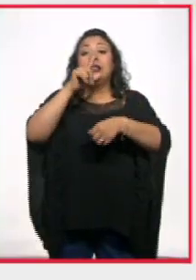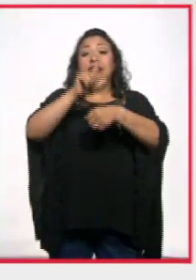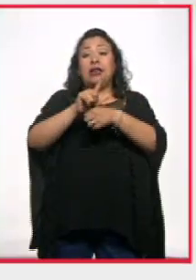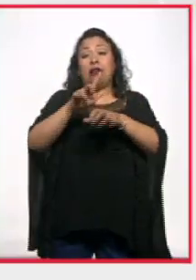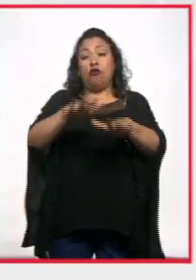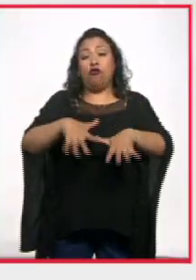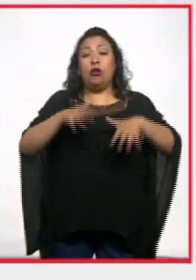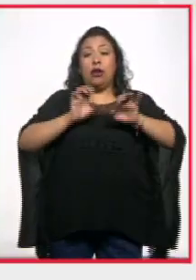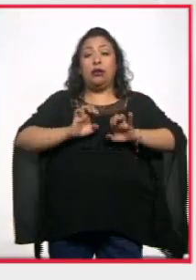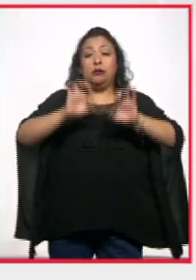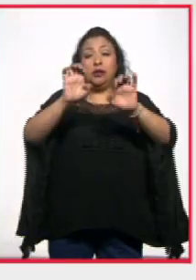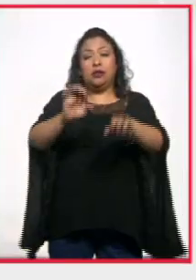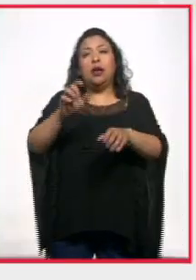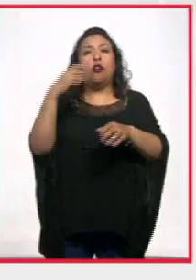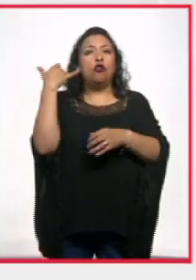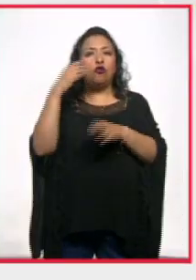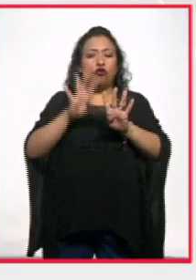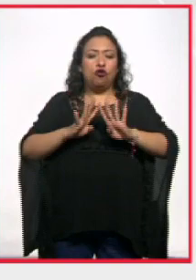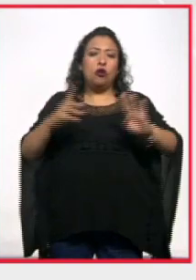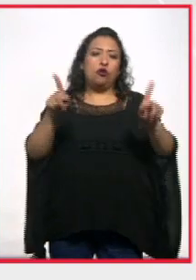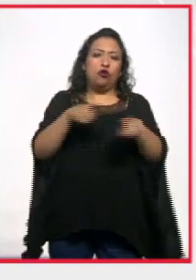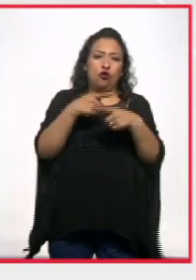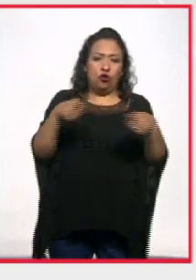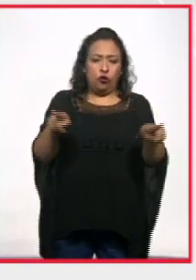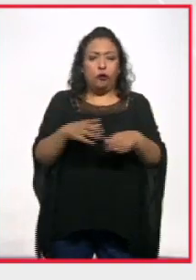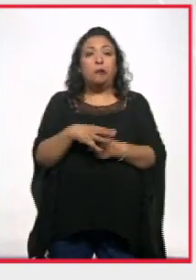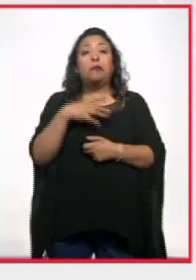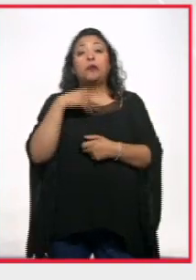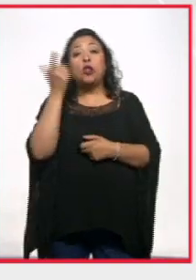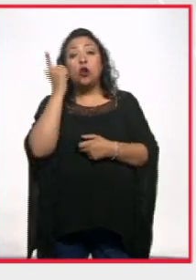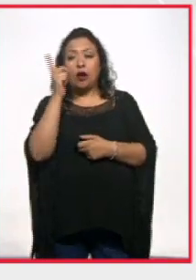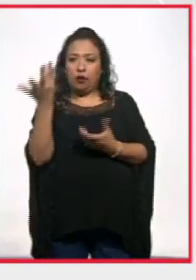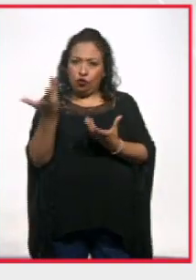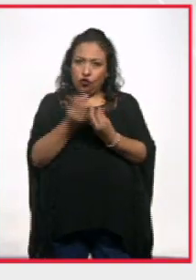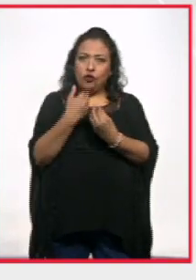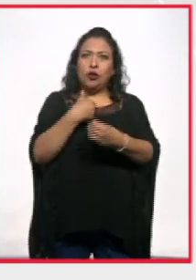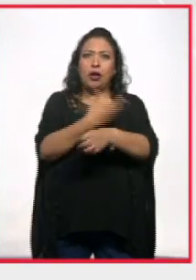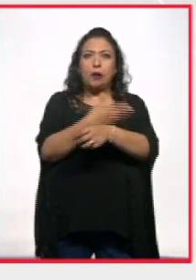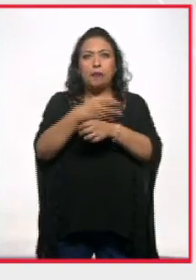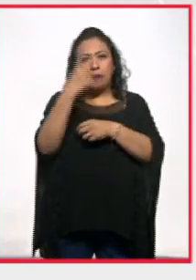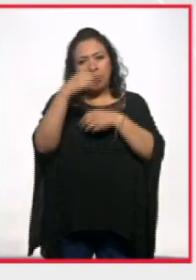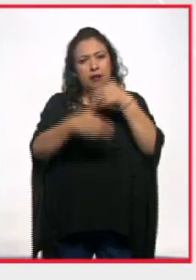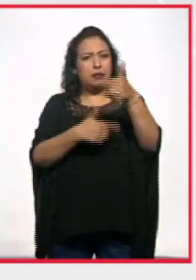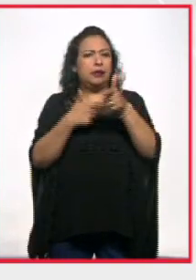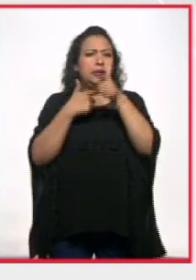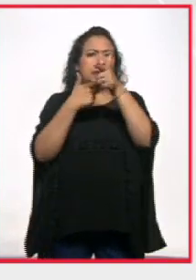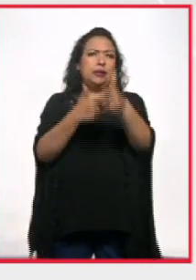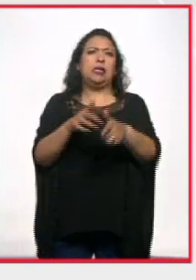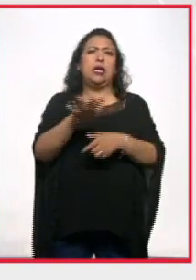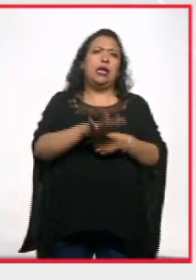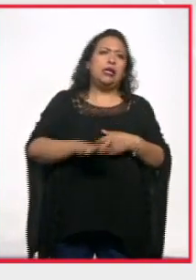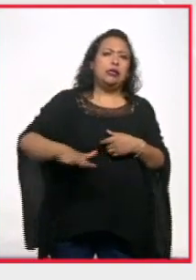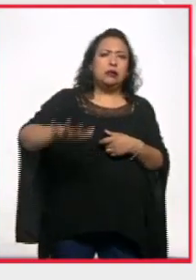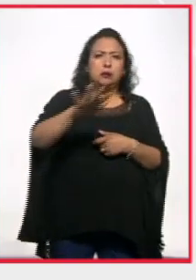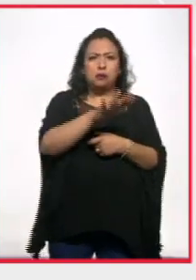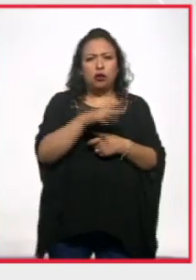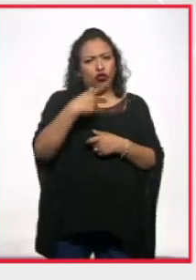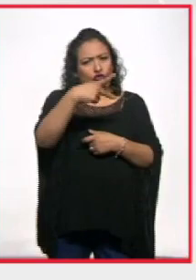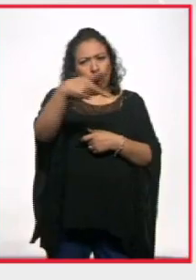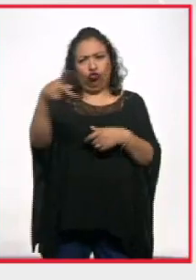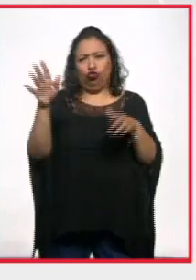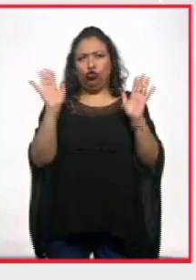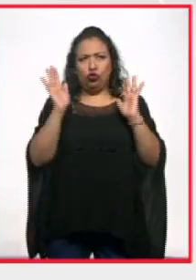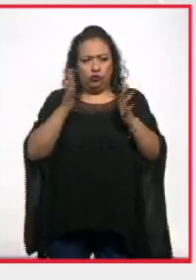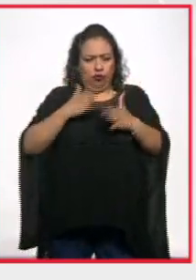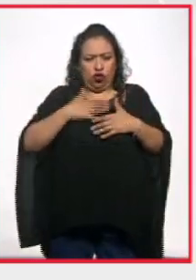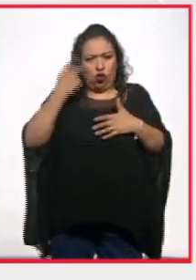gala con la Orquesta Sinfónica de Yucatán. Y ojalá nos puedan acompañar para que siga vivo este espacio, que es de ustedes, no